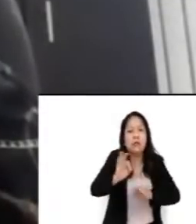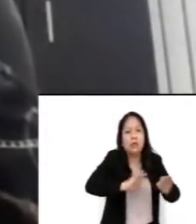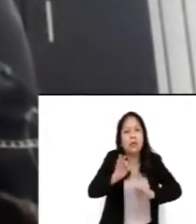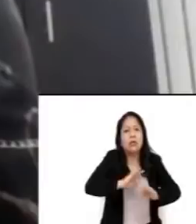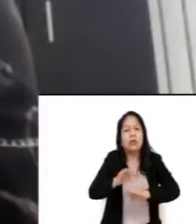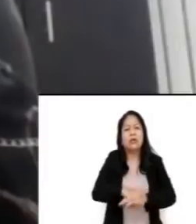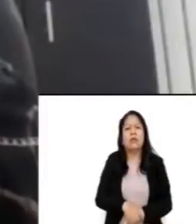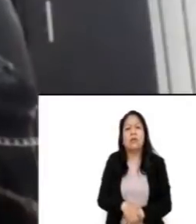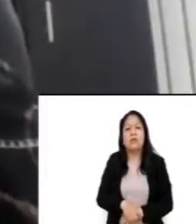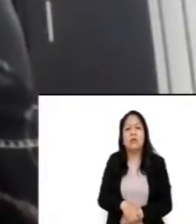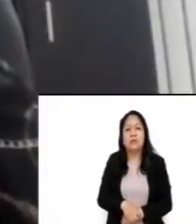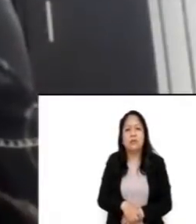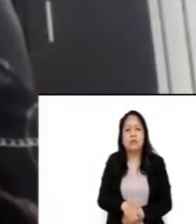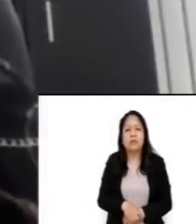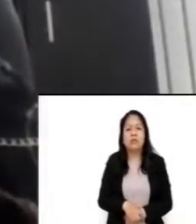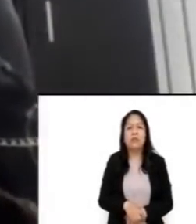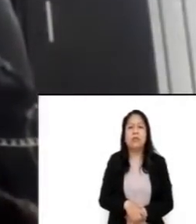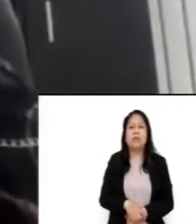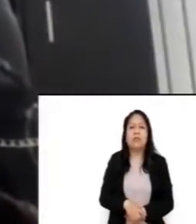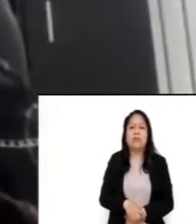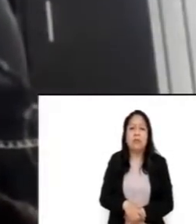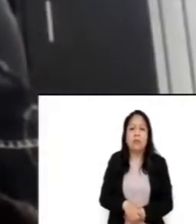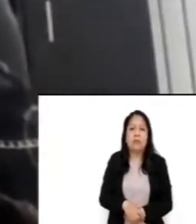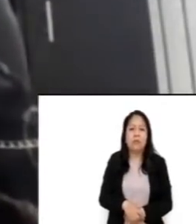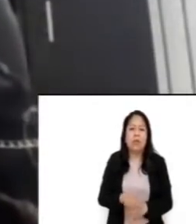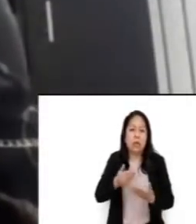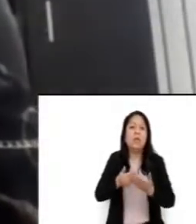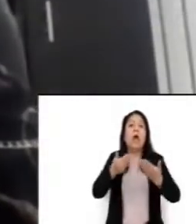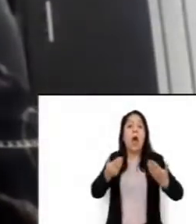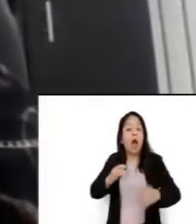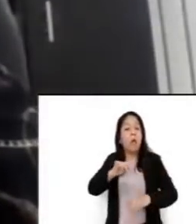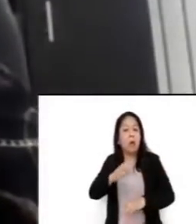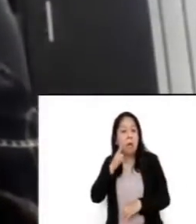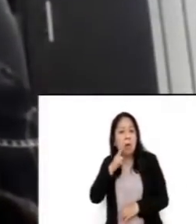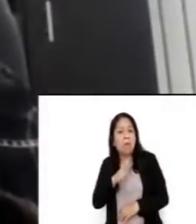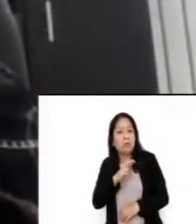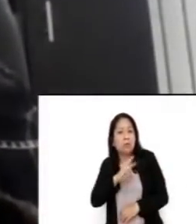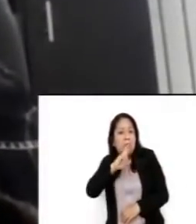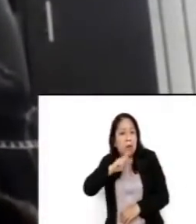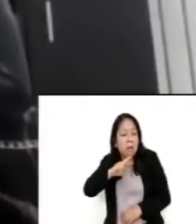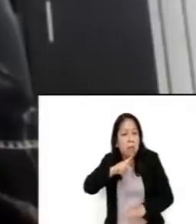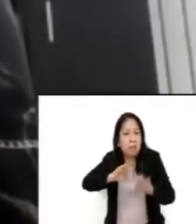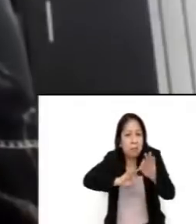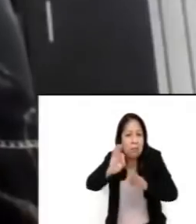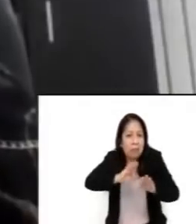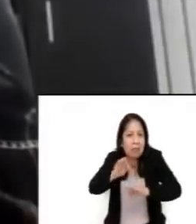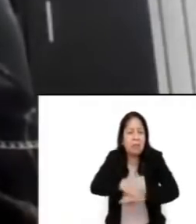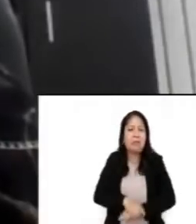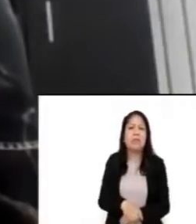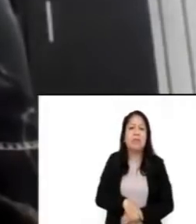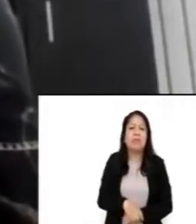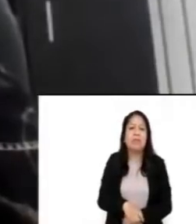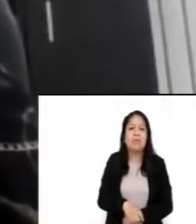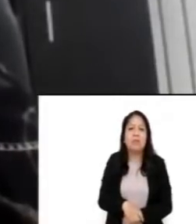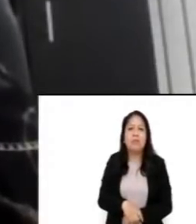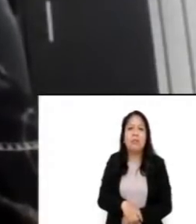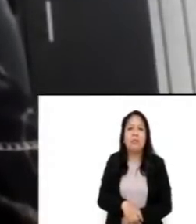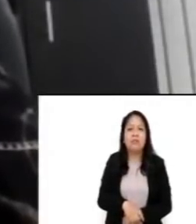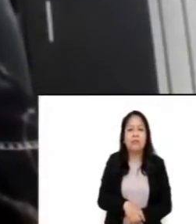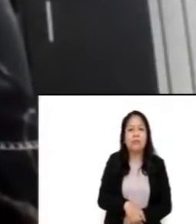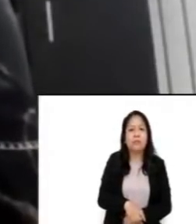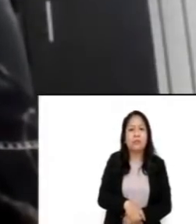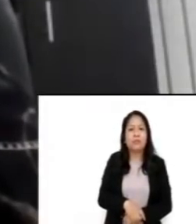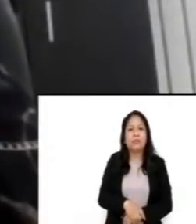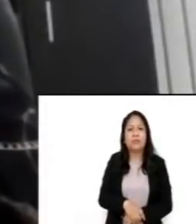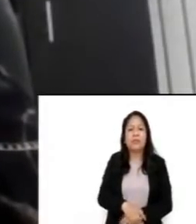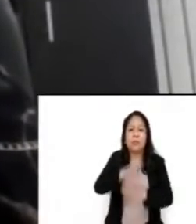está considerando y pues ha demostrado mayor productividad. Digo, al final creo que coincido en lo que dice la comisionada Nava